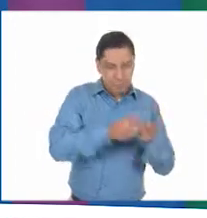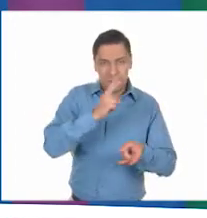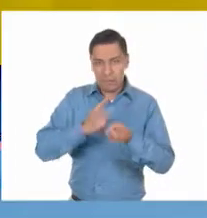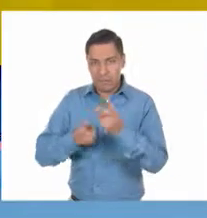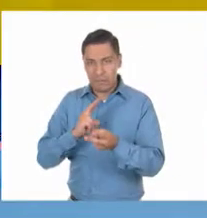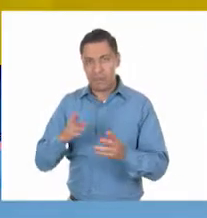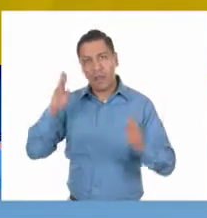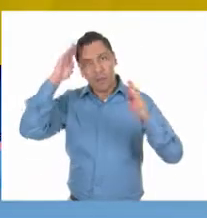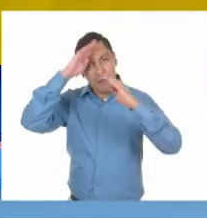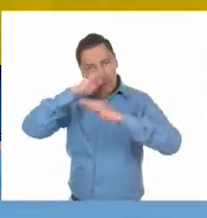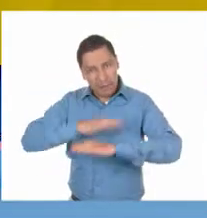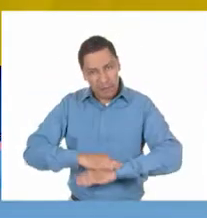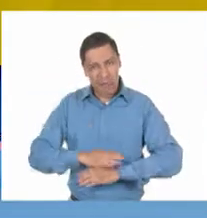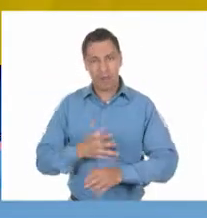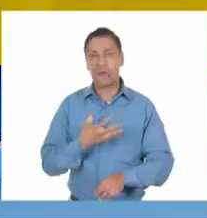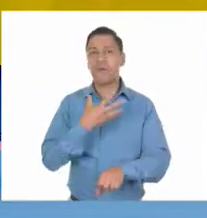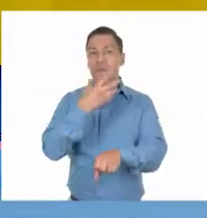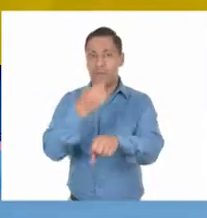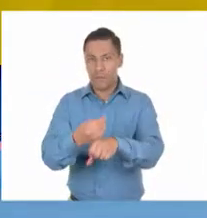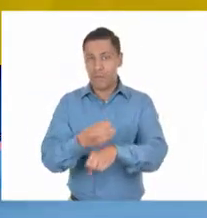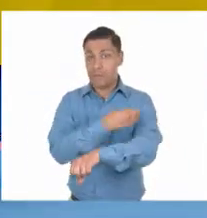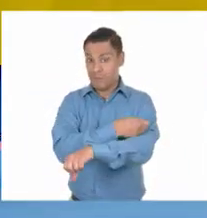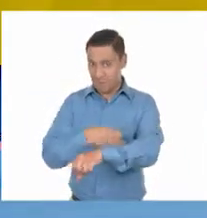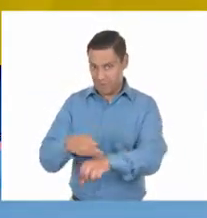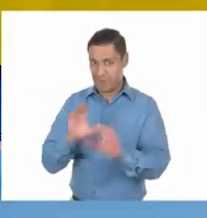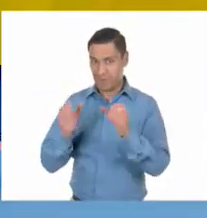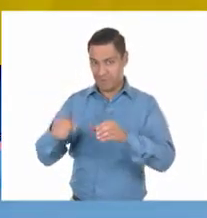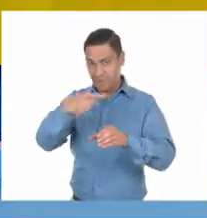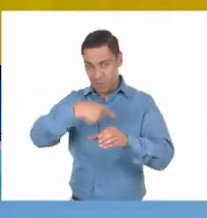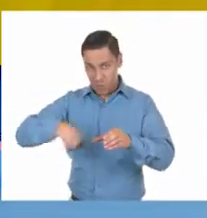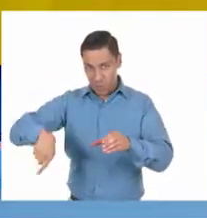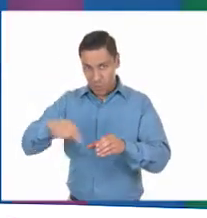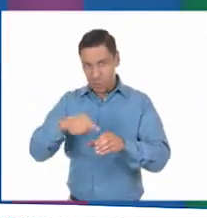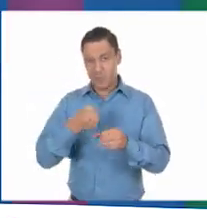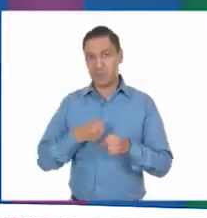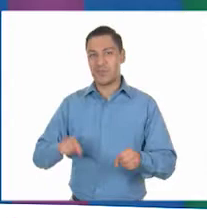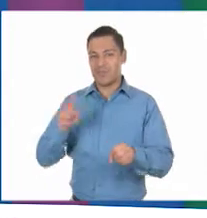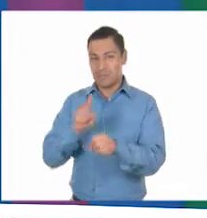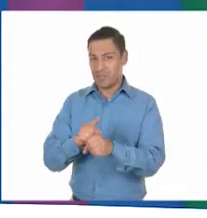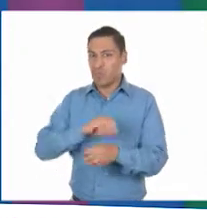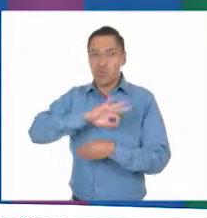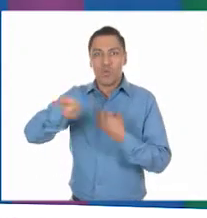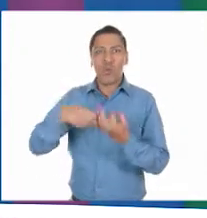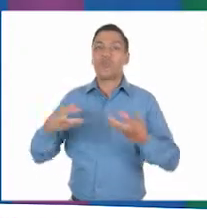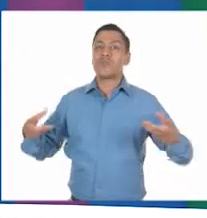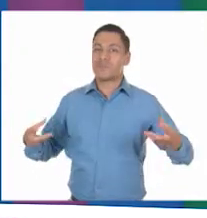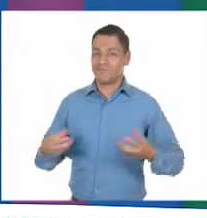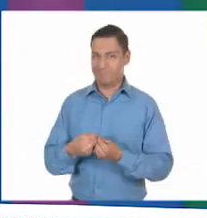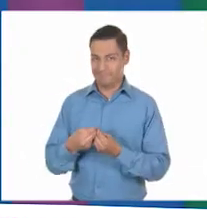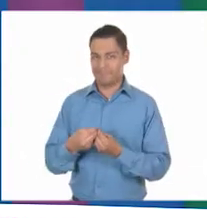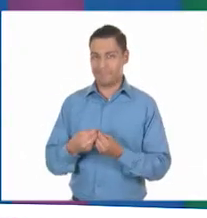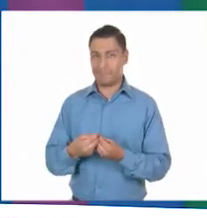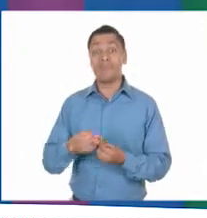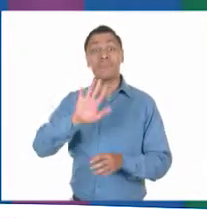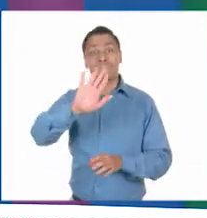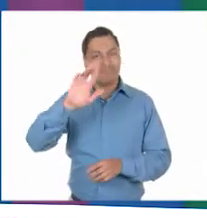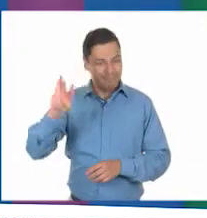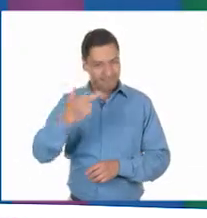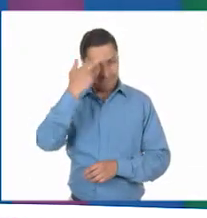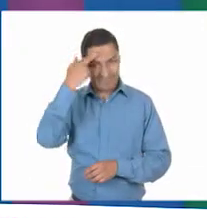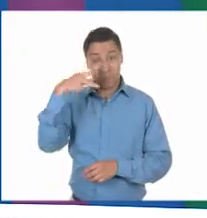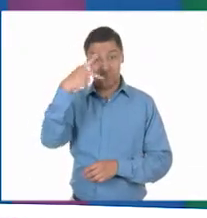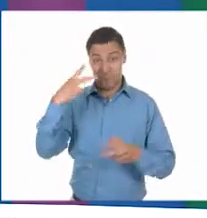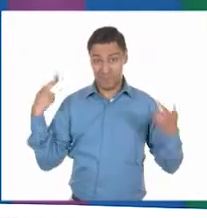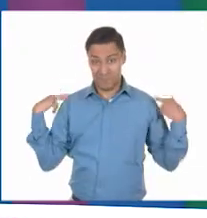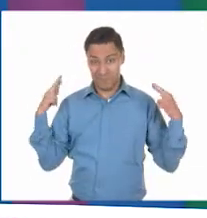de las soluciones como personas, familia y sociedad. Uh-huh. Y recuerden mostrarles sus carteles a sus maestros